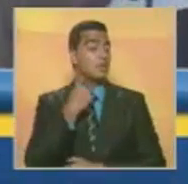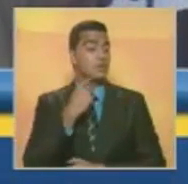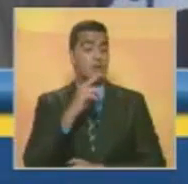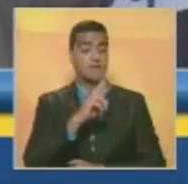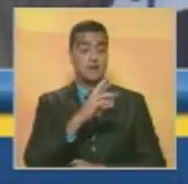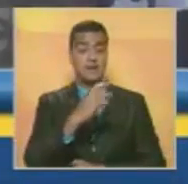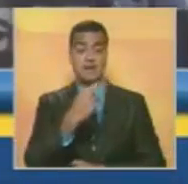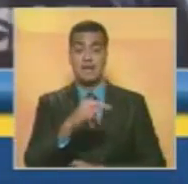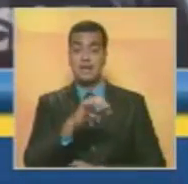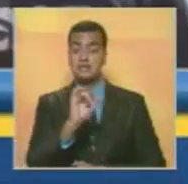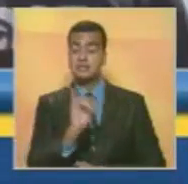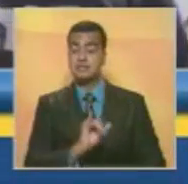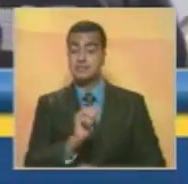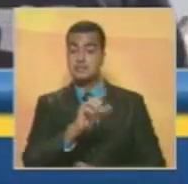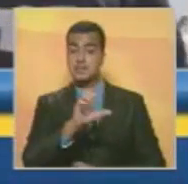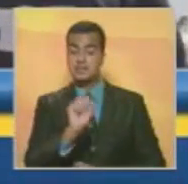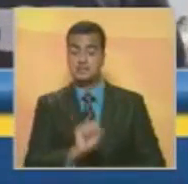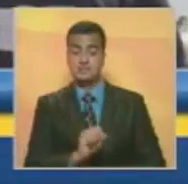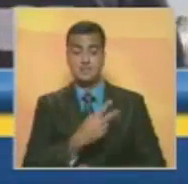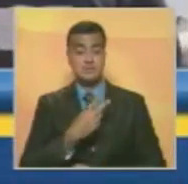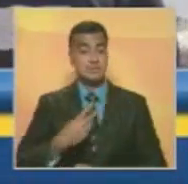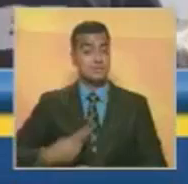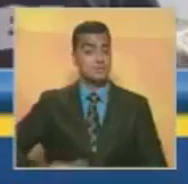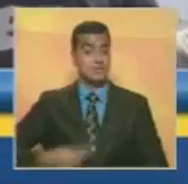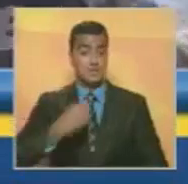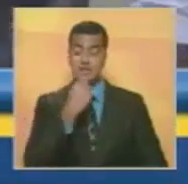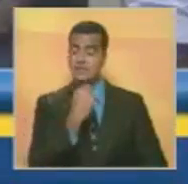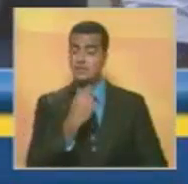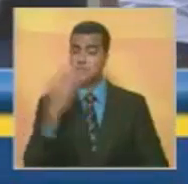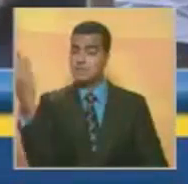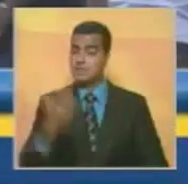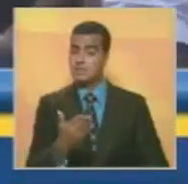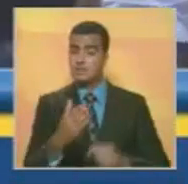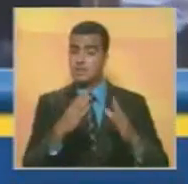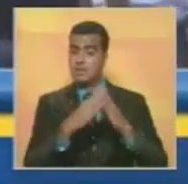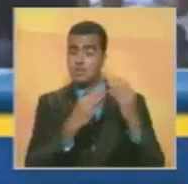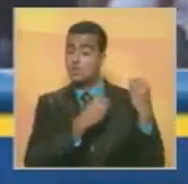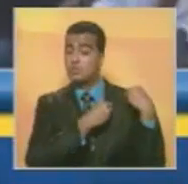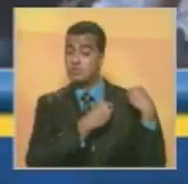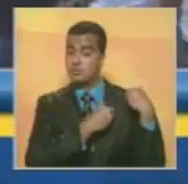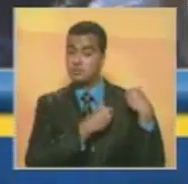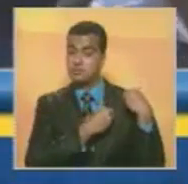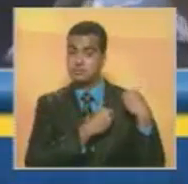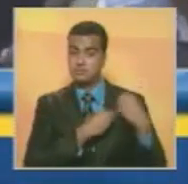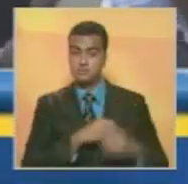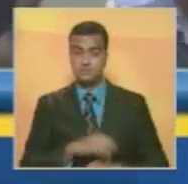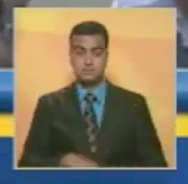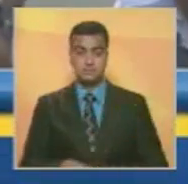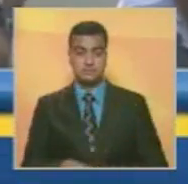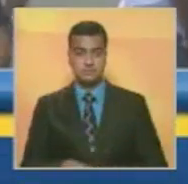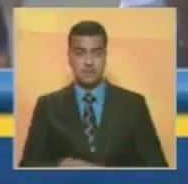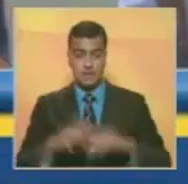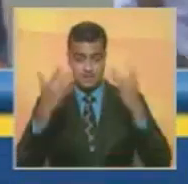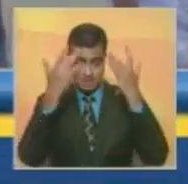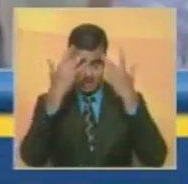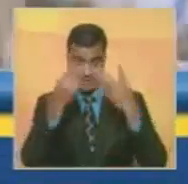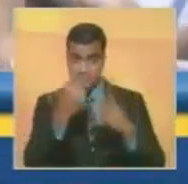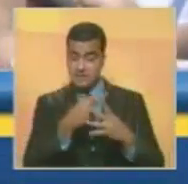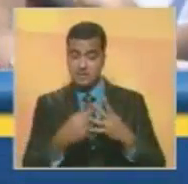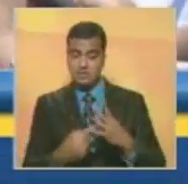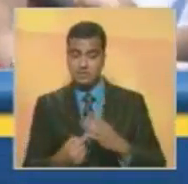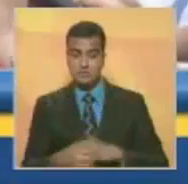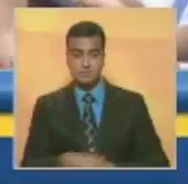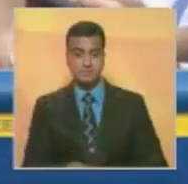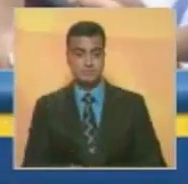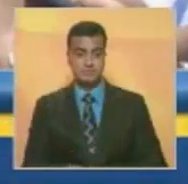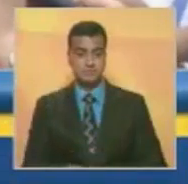Rafael Cañizales. El vicepresidente Jagua exigió que se castiguen los autores materiales e intelectuales del hecho. El